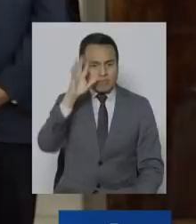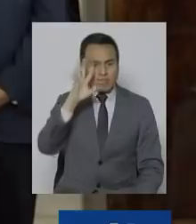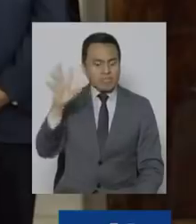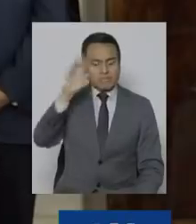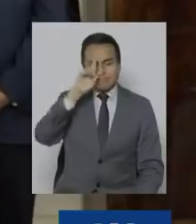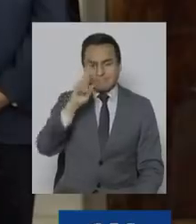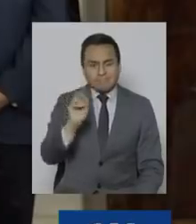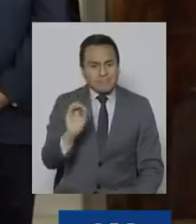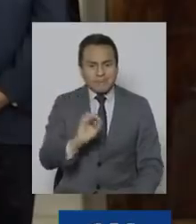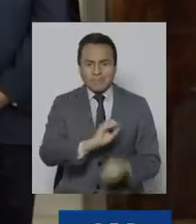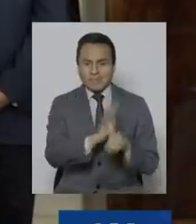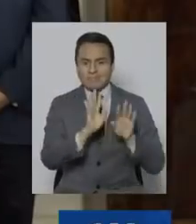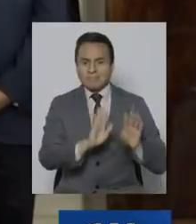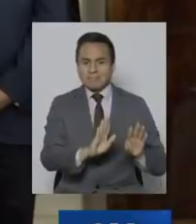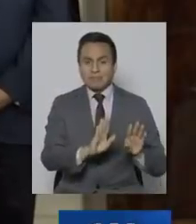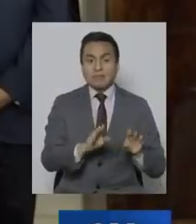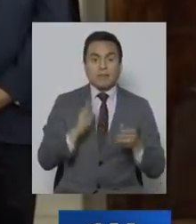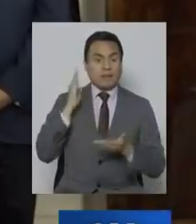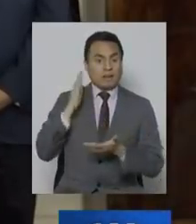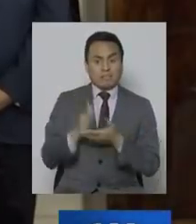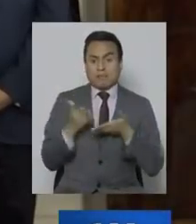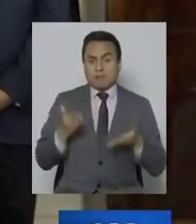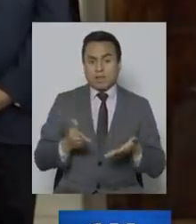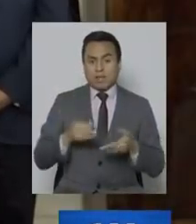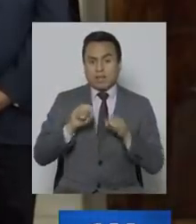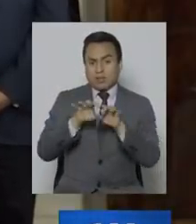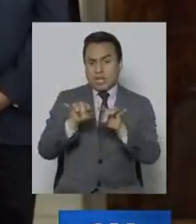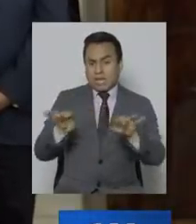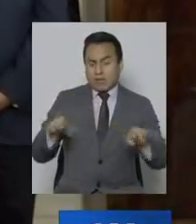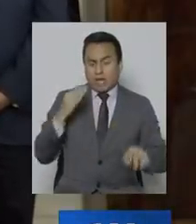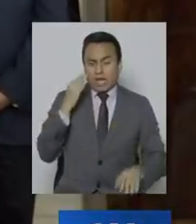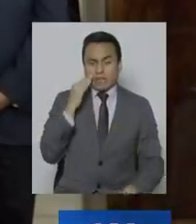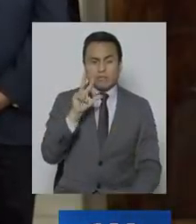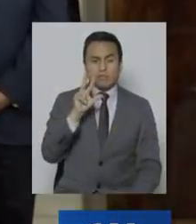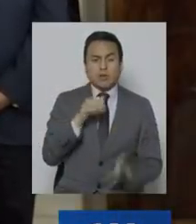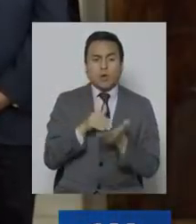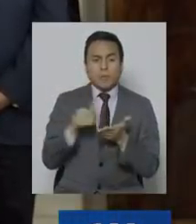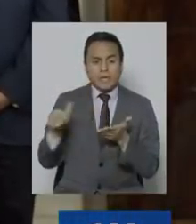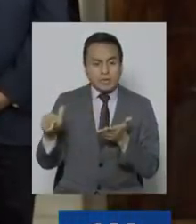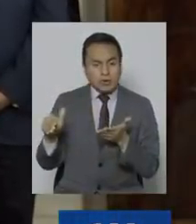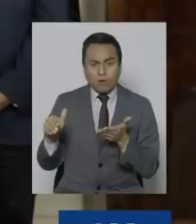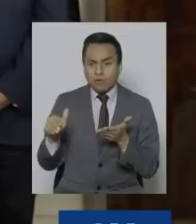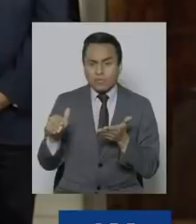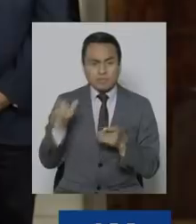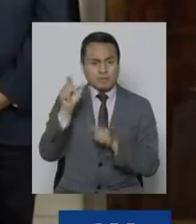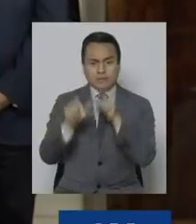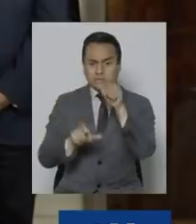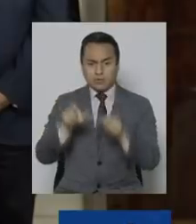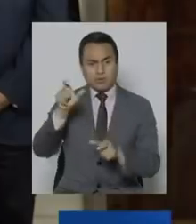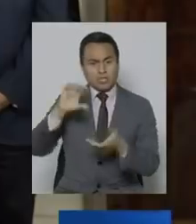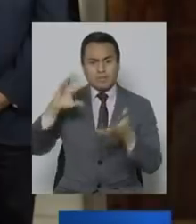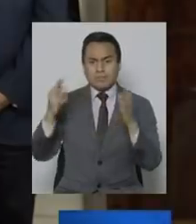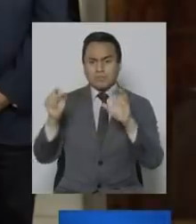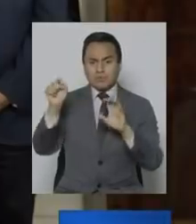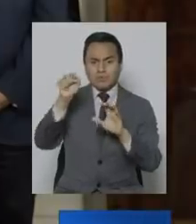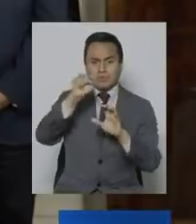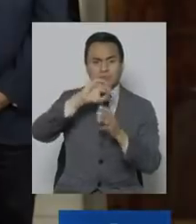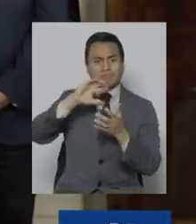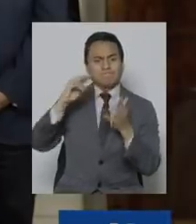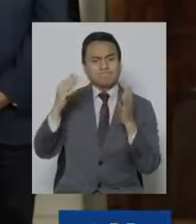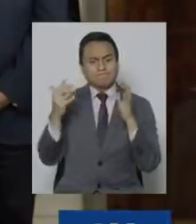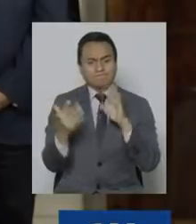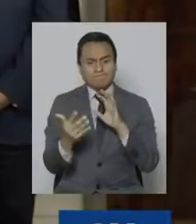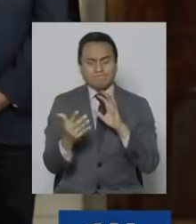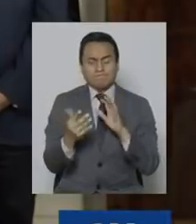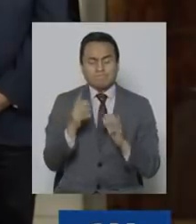ideologías. Y hasta el día de hoy ha contagiado a casi 8 millones de personas en el mundo entero